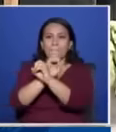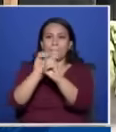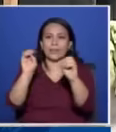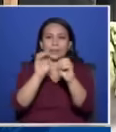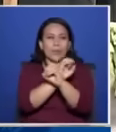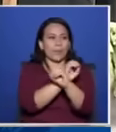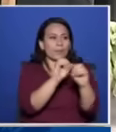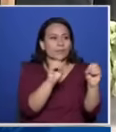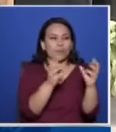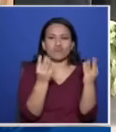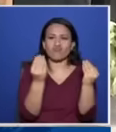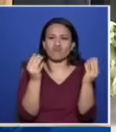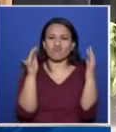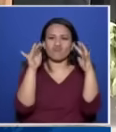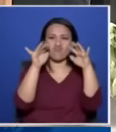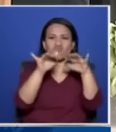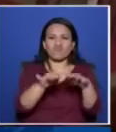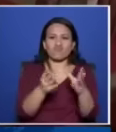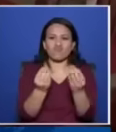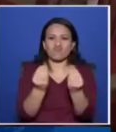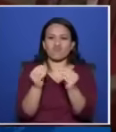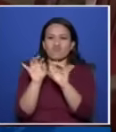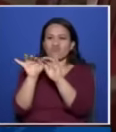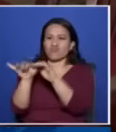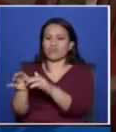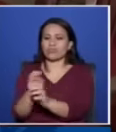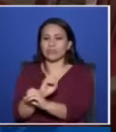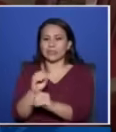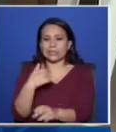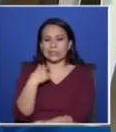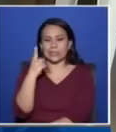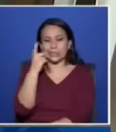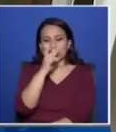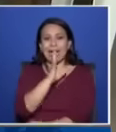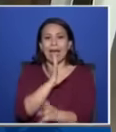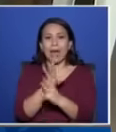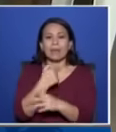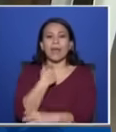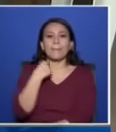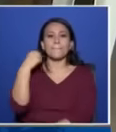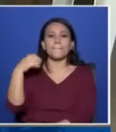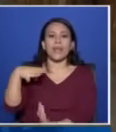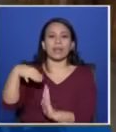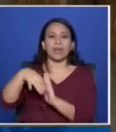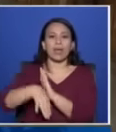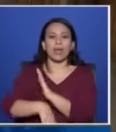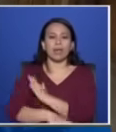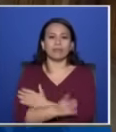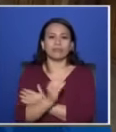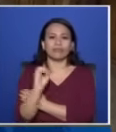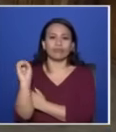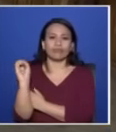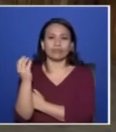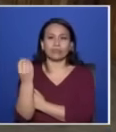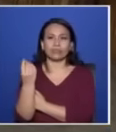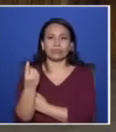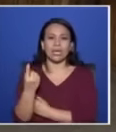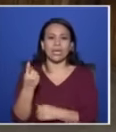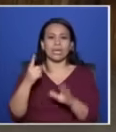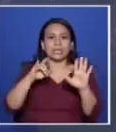escasa afluencia de turistas han marcado sus jornadas, por lo que ya hablan de graves pérdidas. Han bajado siquiera